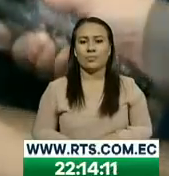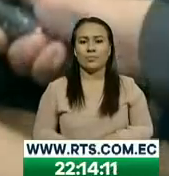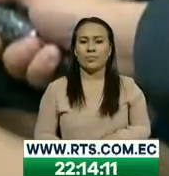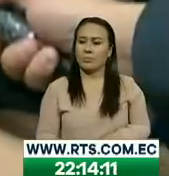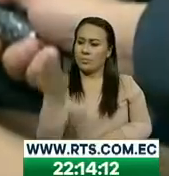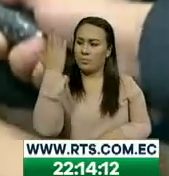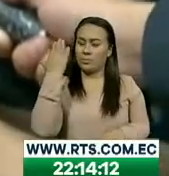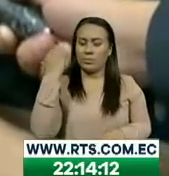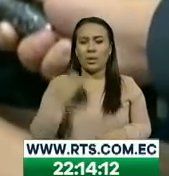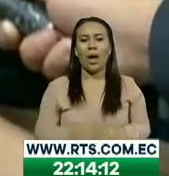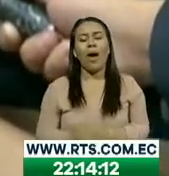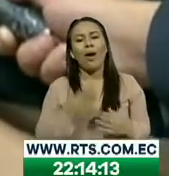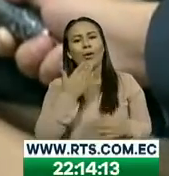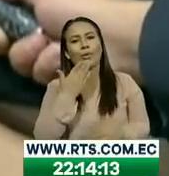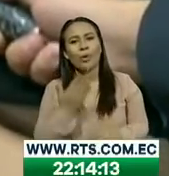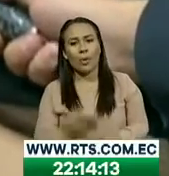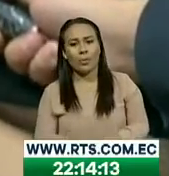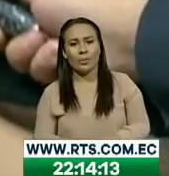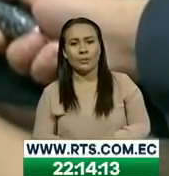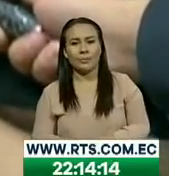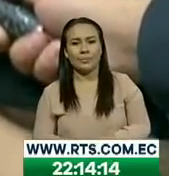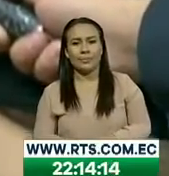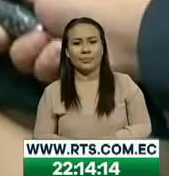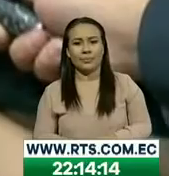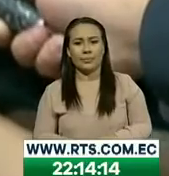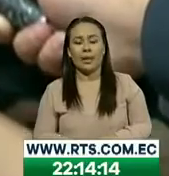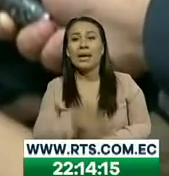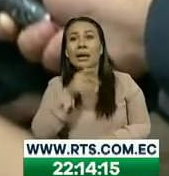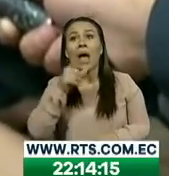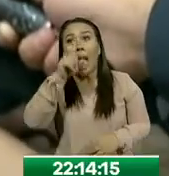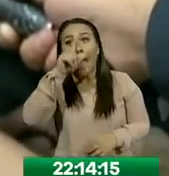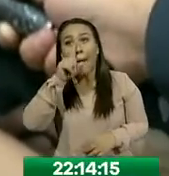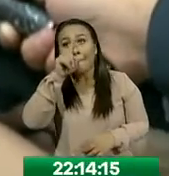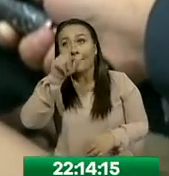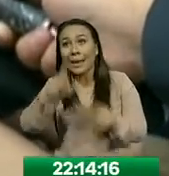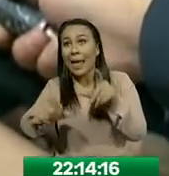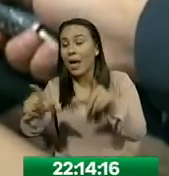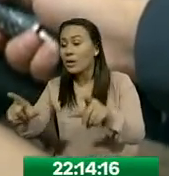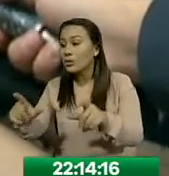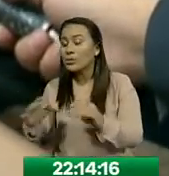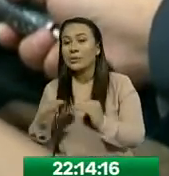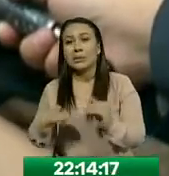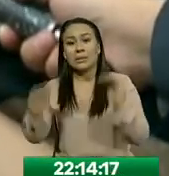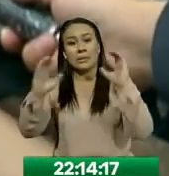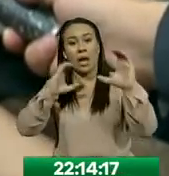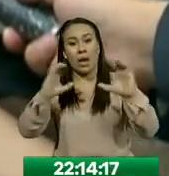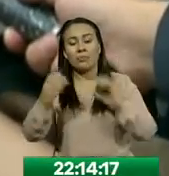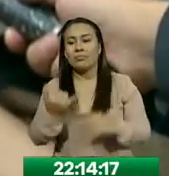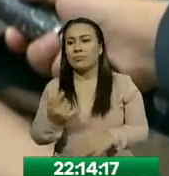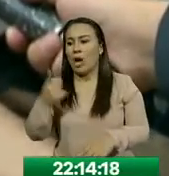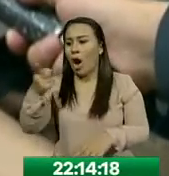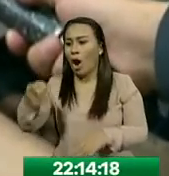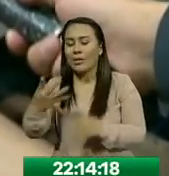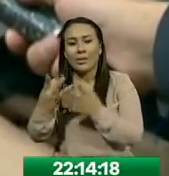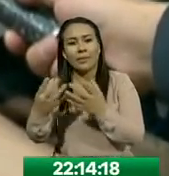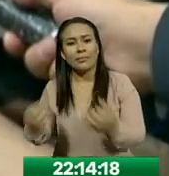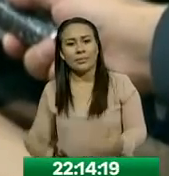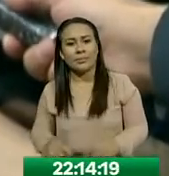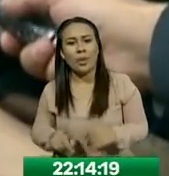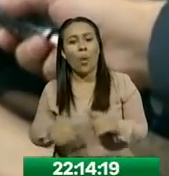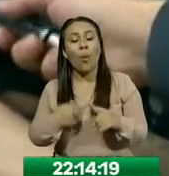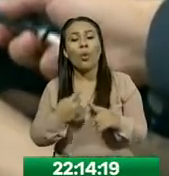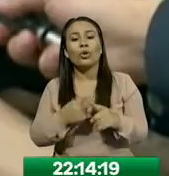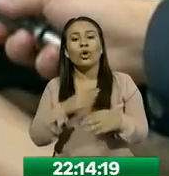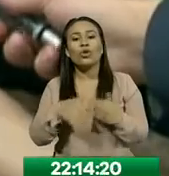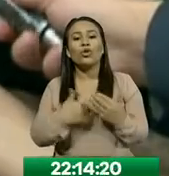anterior. ¿Cómo es posible que a los empleados de la SECOM haya dictado orden de prisión cuando todos